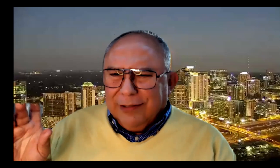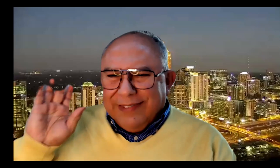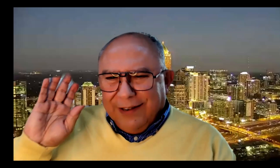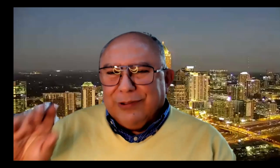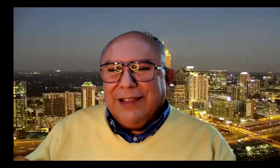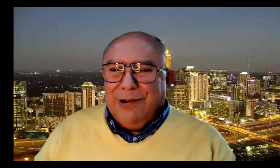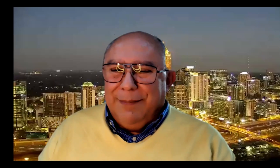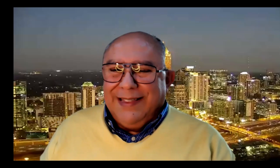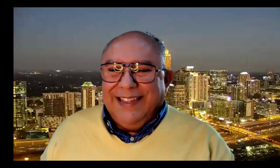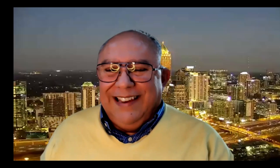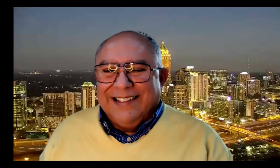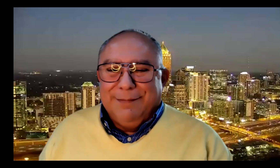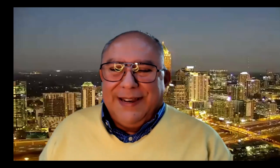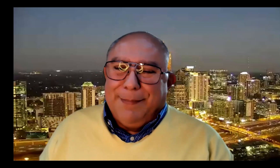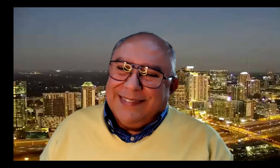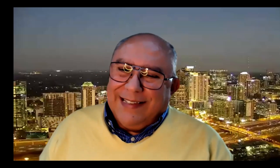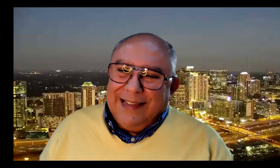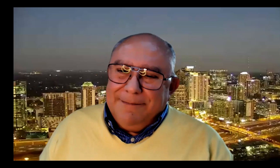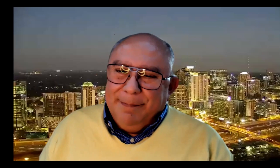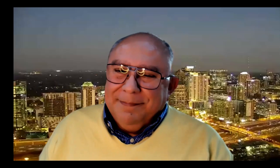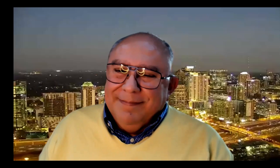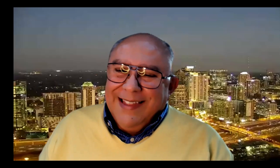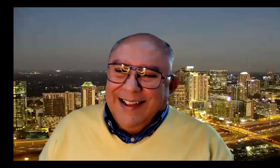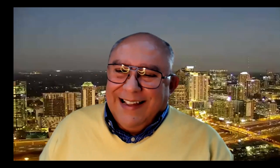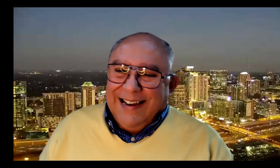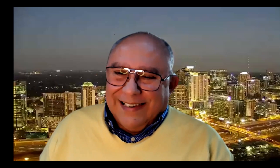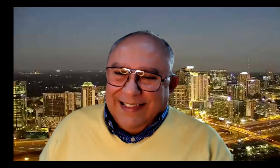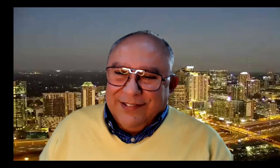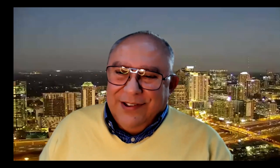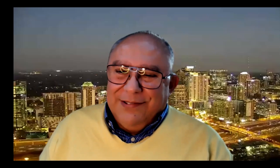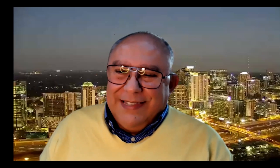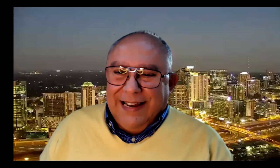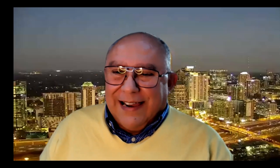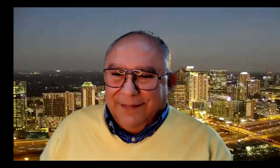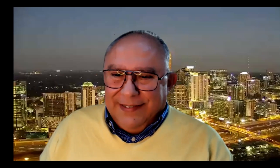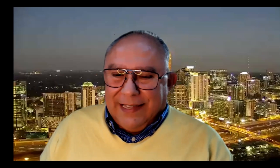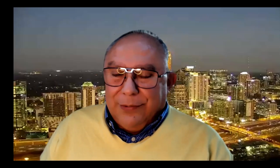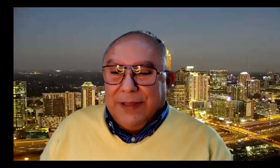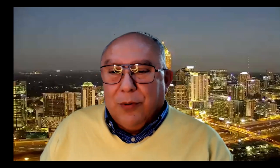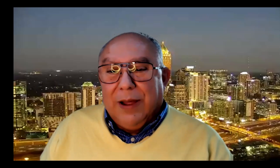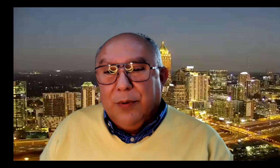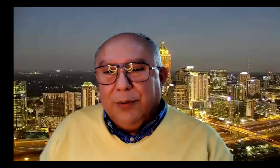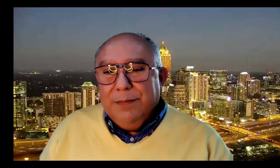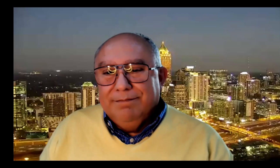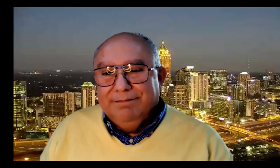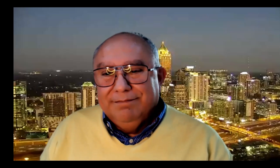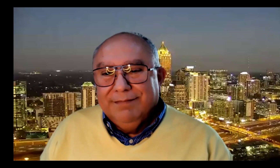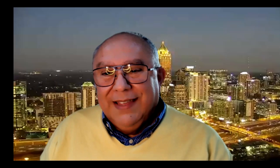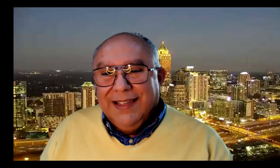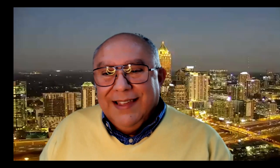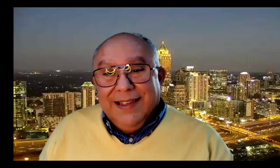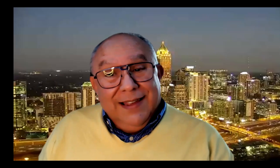Por cierto, esta nota yo la mandé la semana pasada a la redacción de la revista donde colaboro.